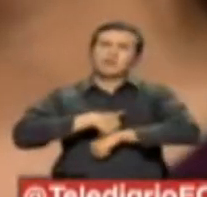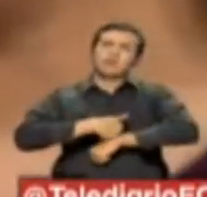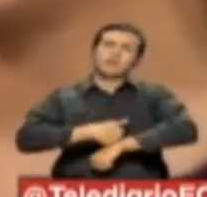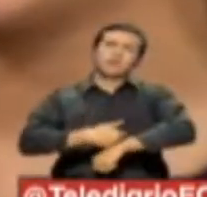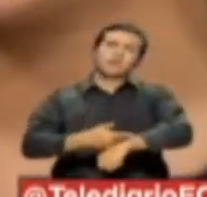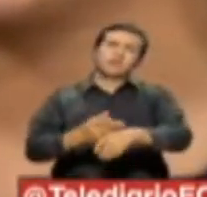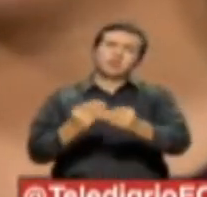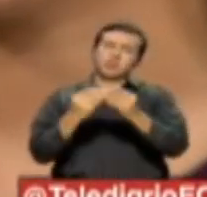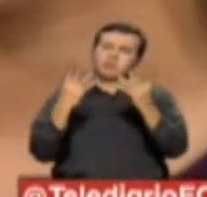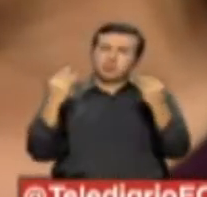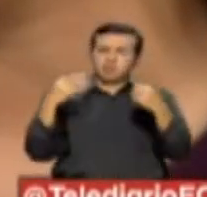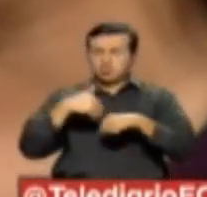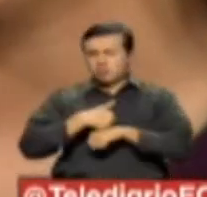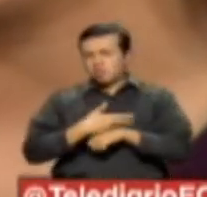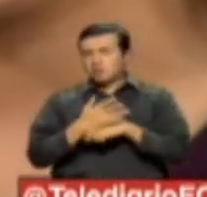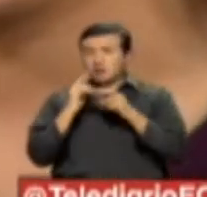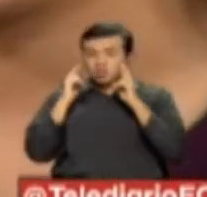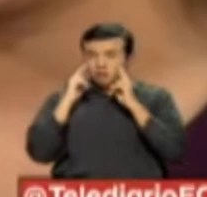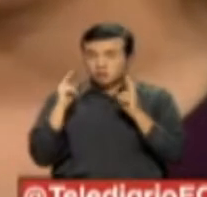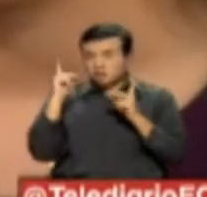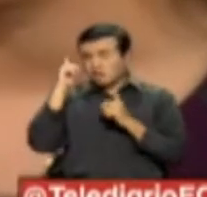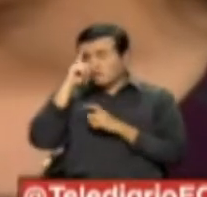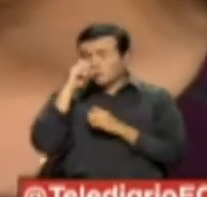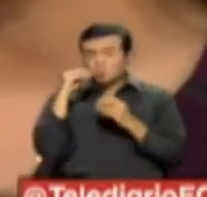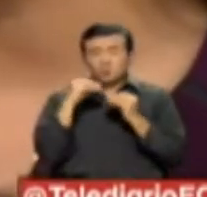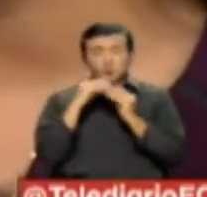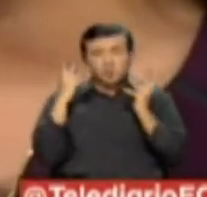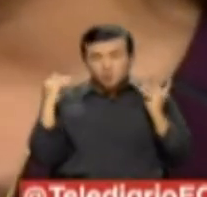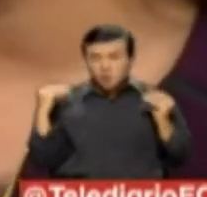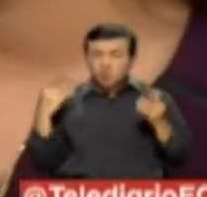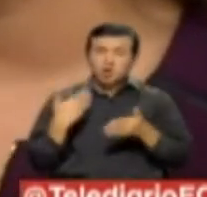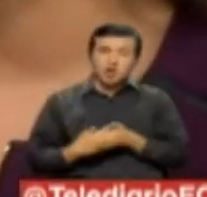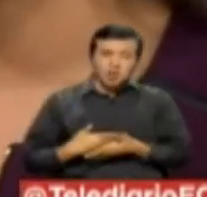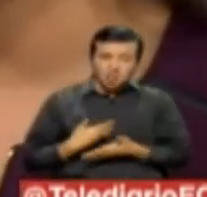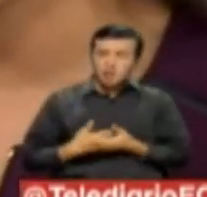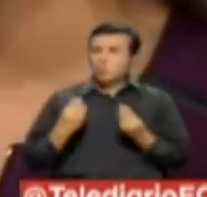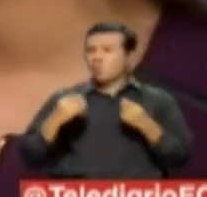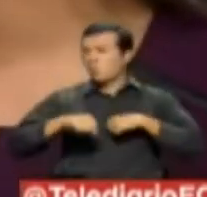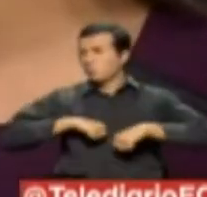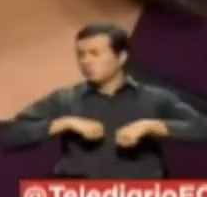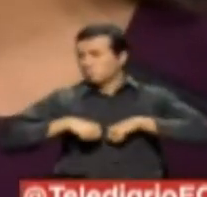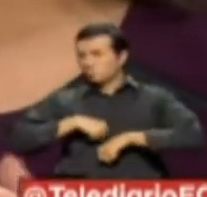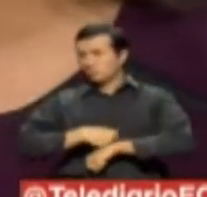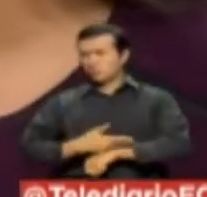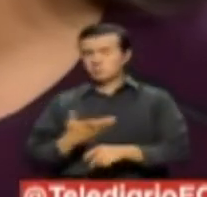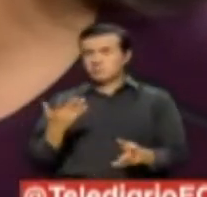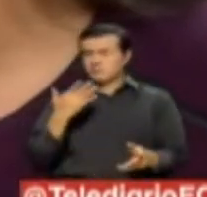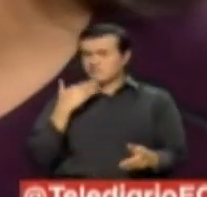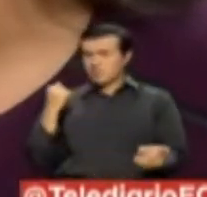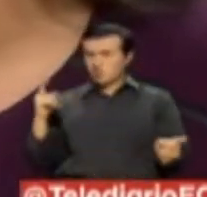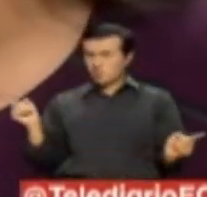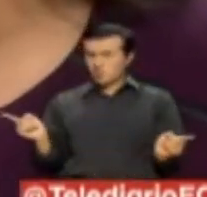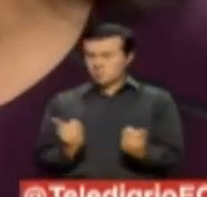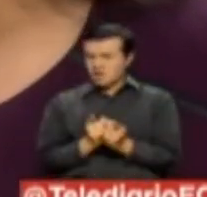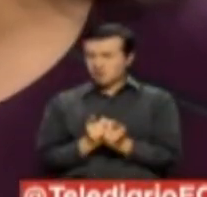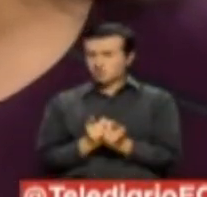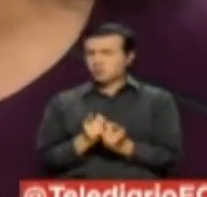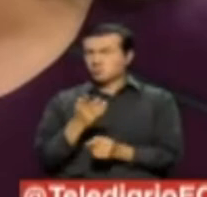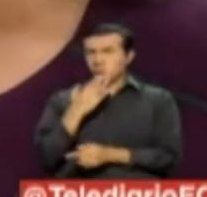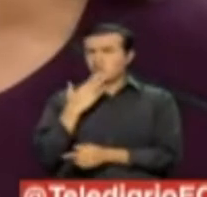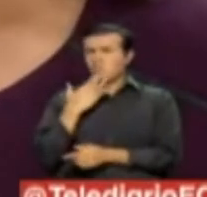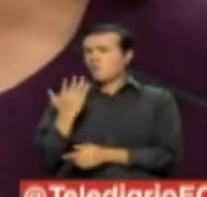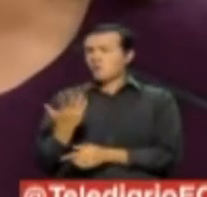poder acceder a este tipo de reconocimientos dentro de la institución como se mejora esto como un